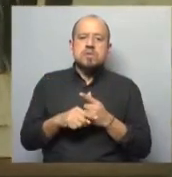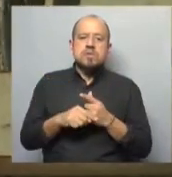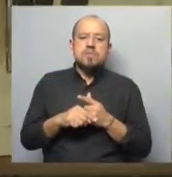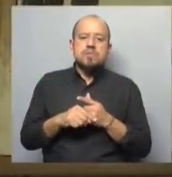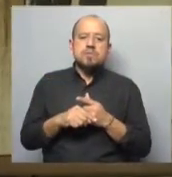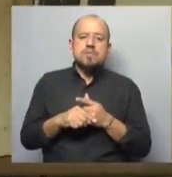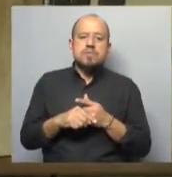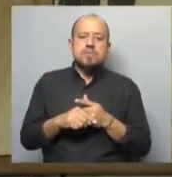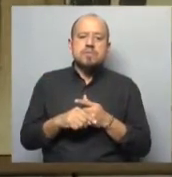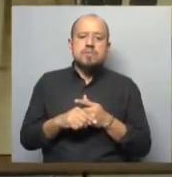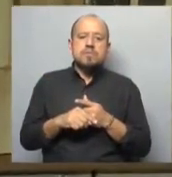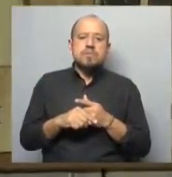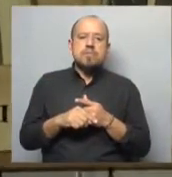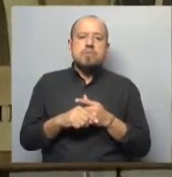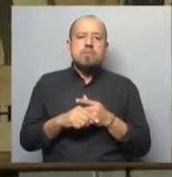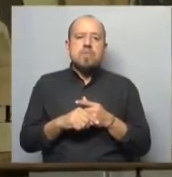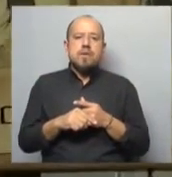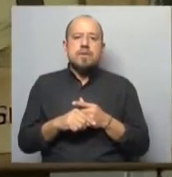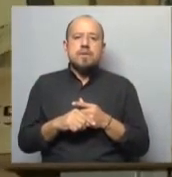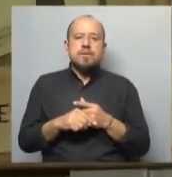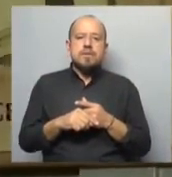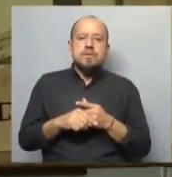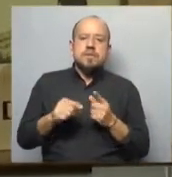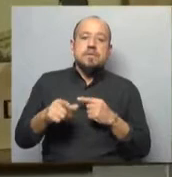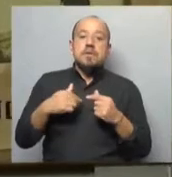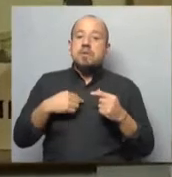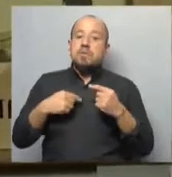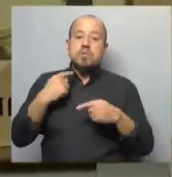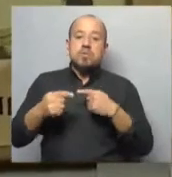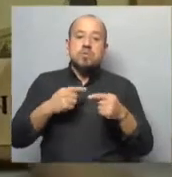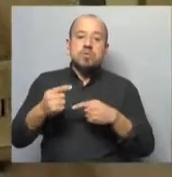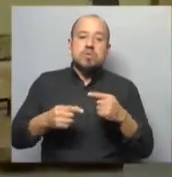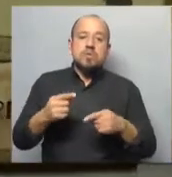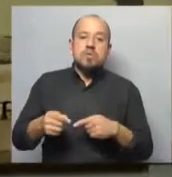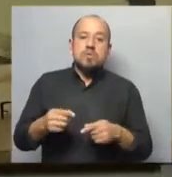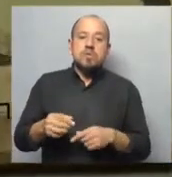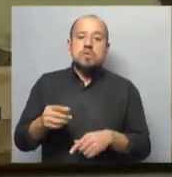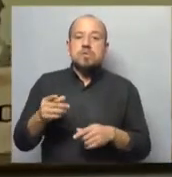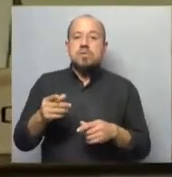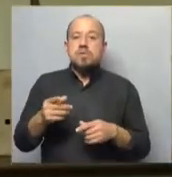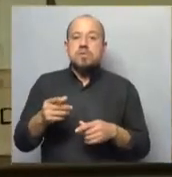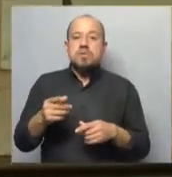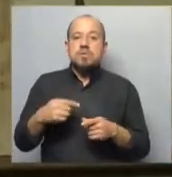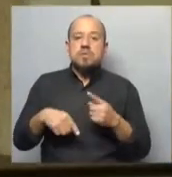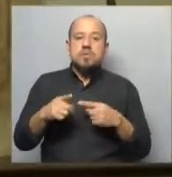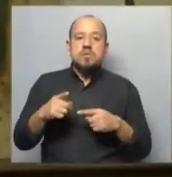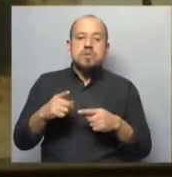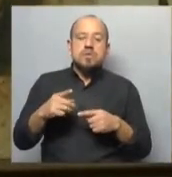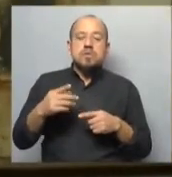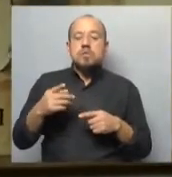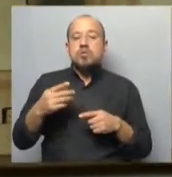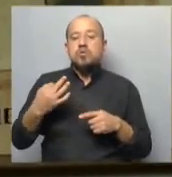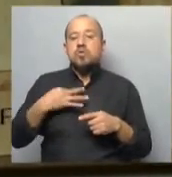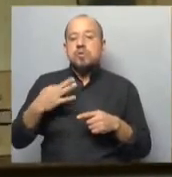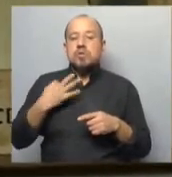o menos nos hemos mantenido con el paso del tiempo, siendo alguna de esas, de esos años ascensos